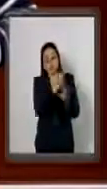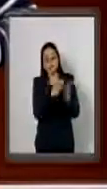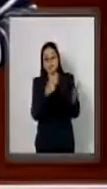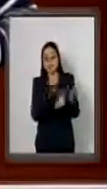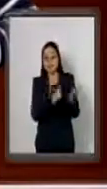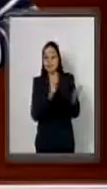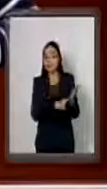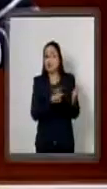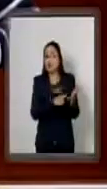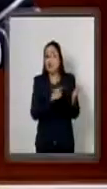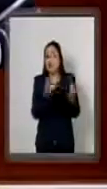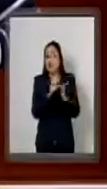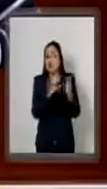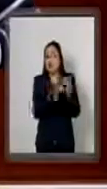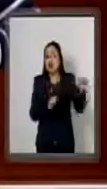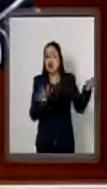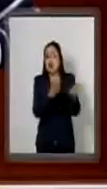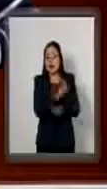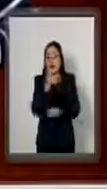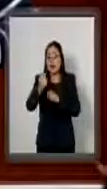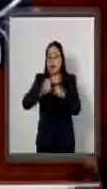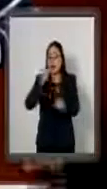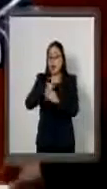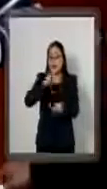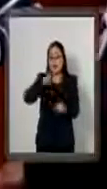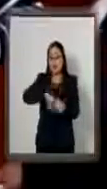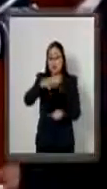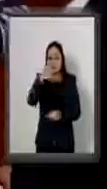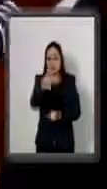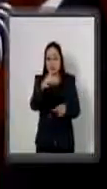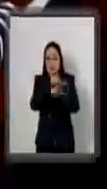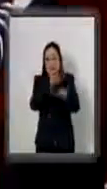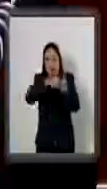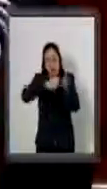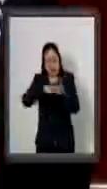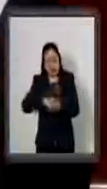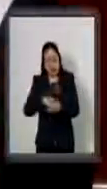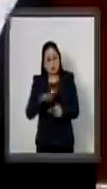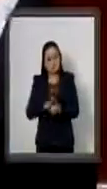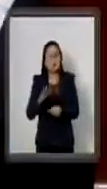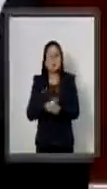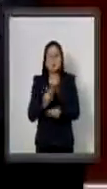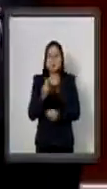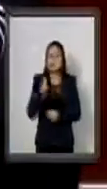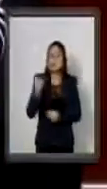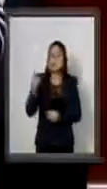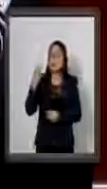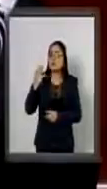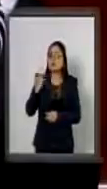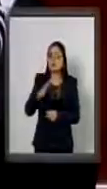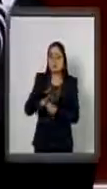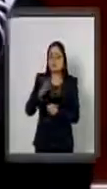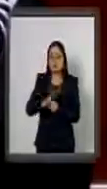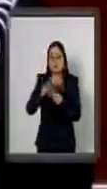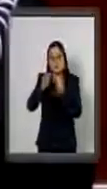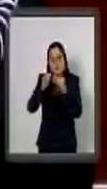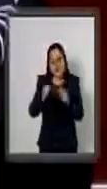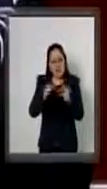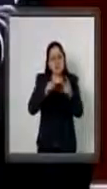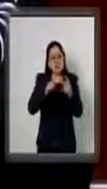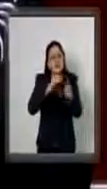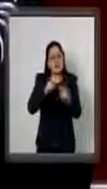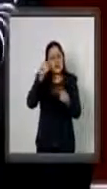fue reformado en el año 2006, por lo que cualquier tesis, jurisprudencia